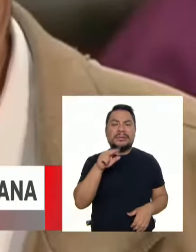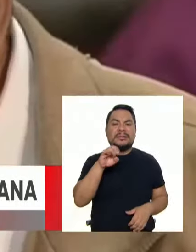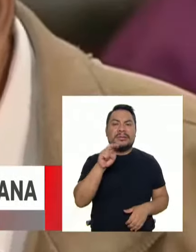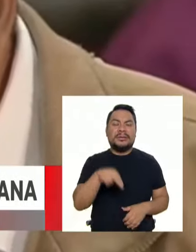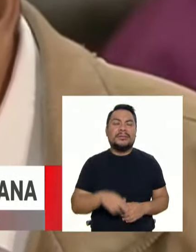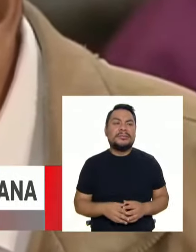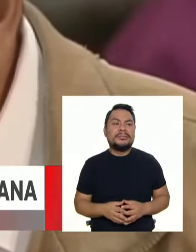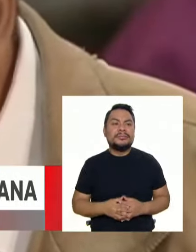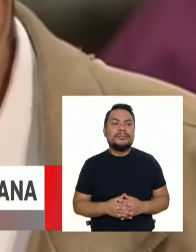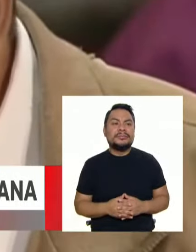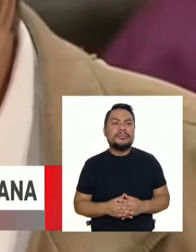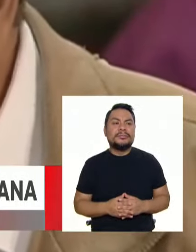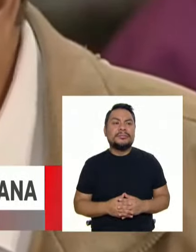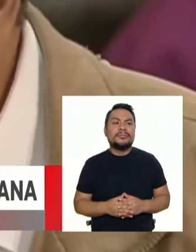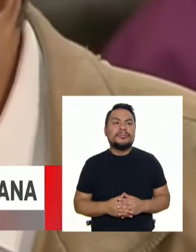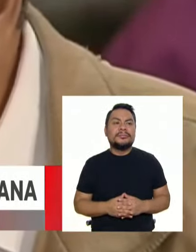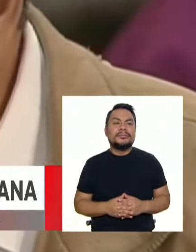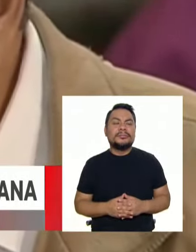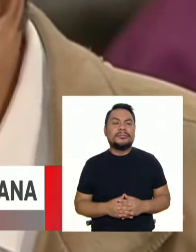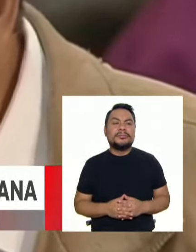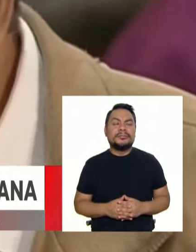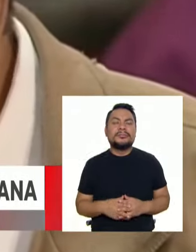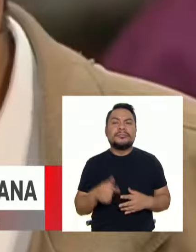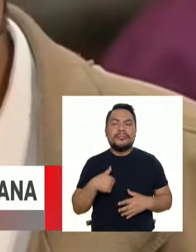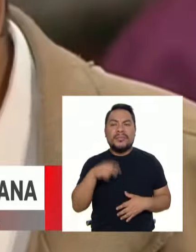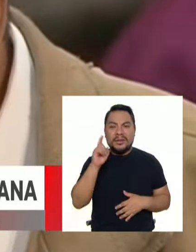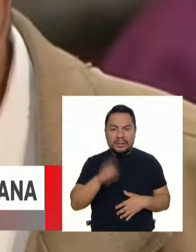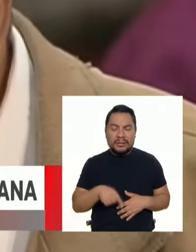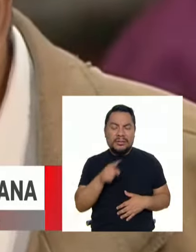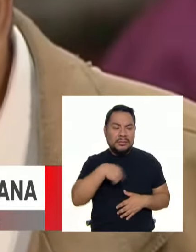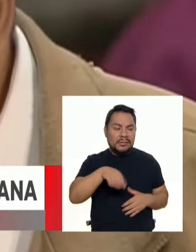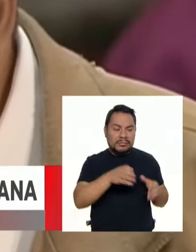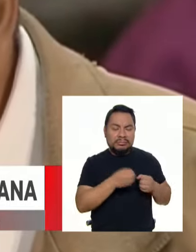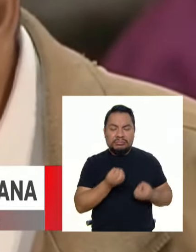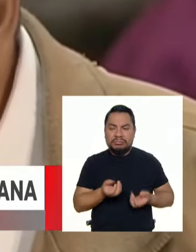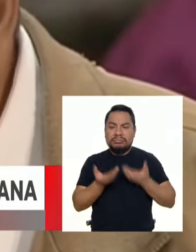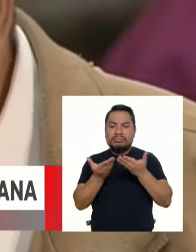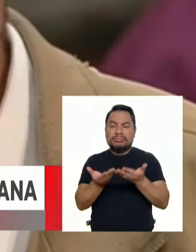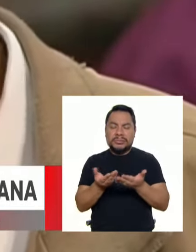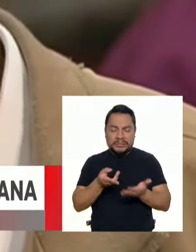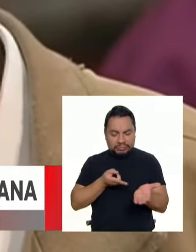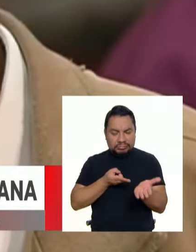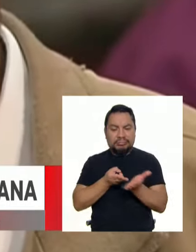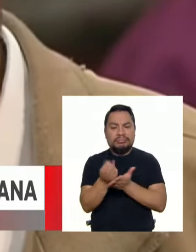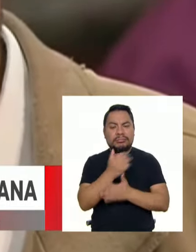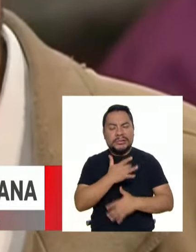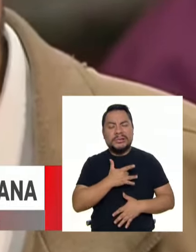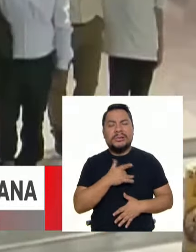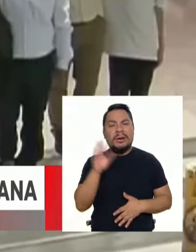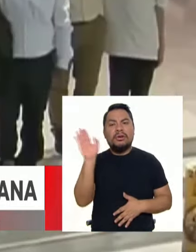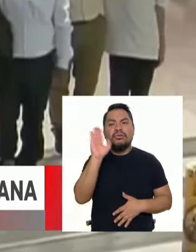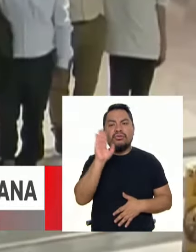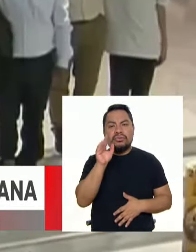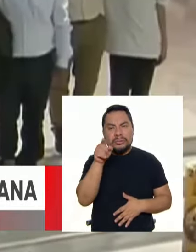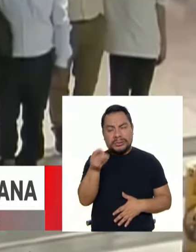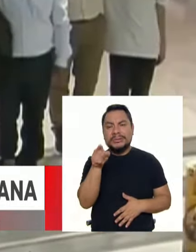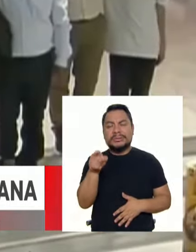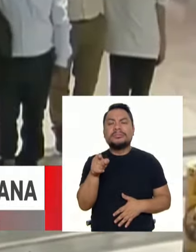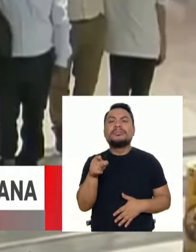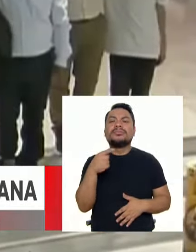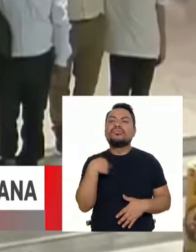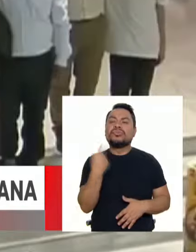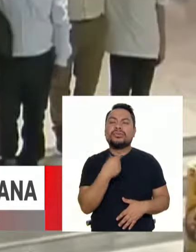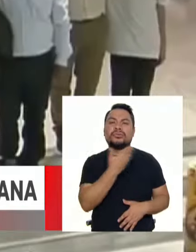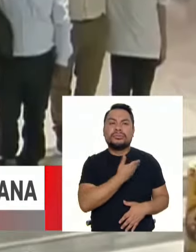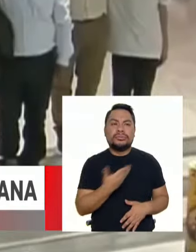derechista. Queremos darle nuestro sincero adiós a nuestro presidente. Hoy día podemos decir,